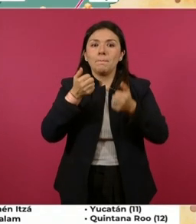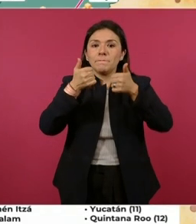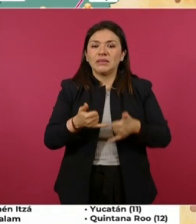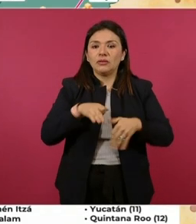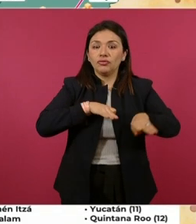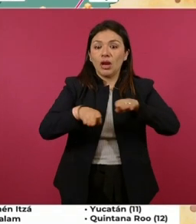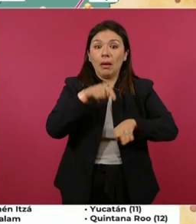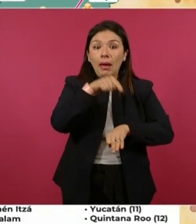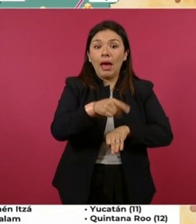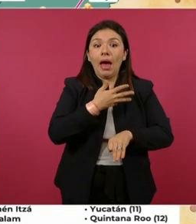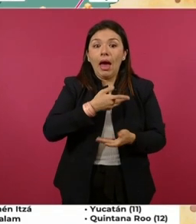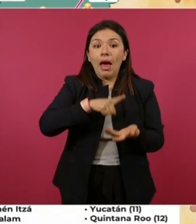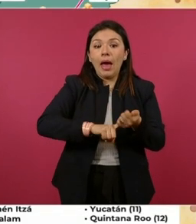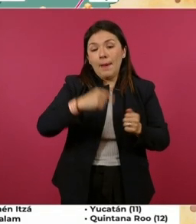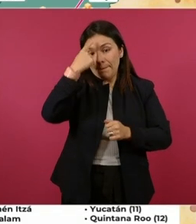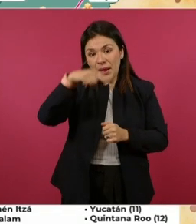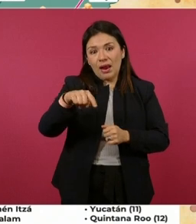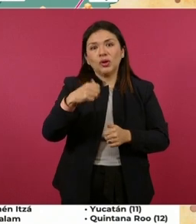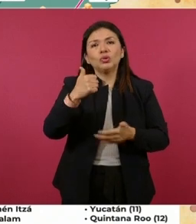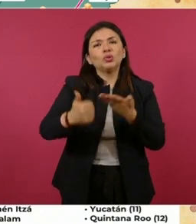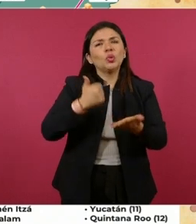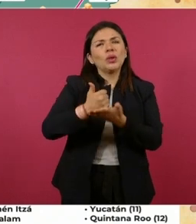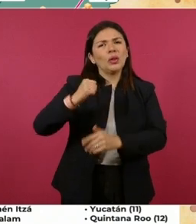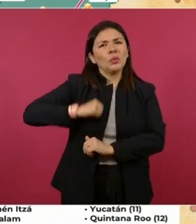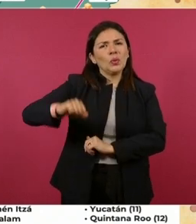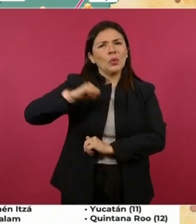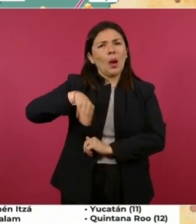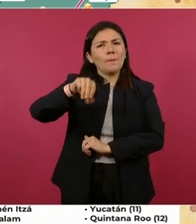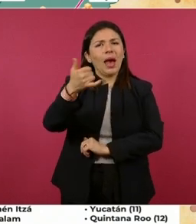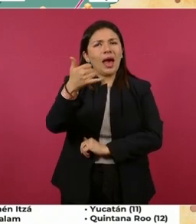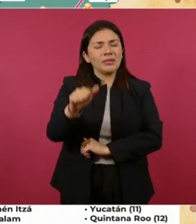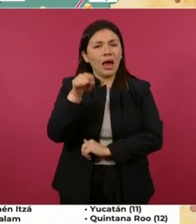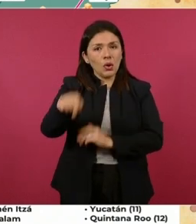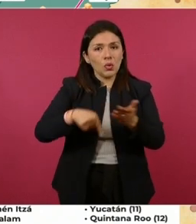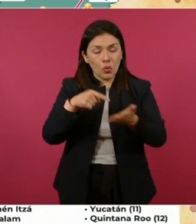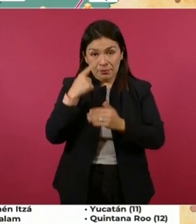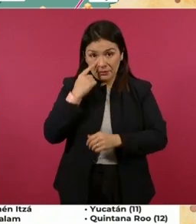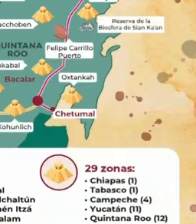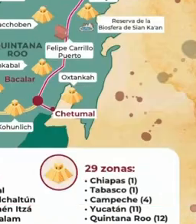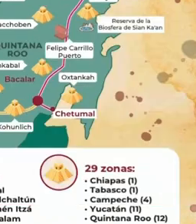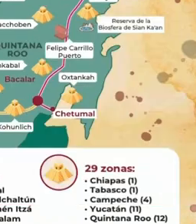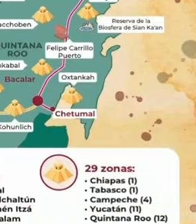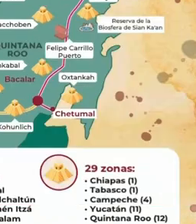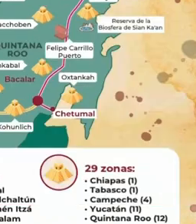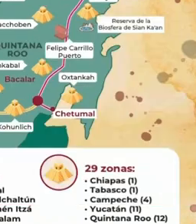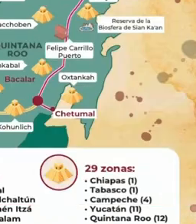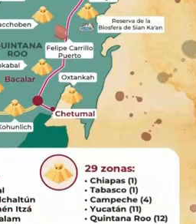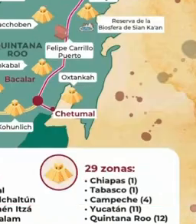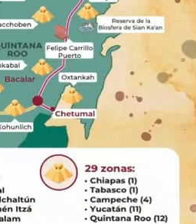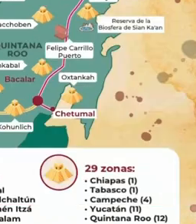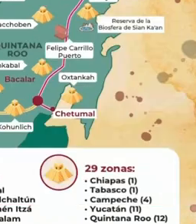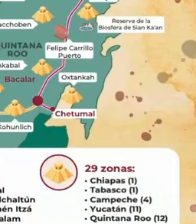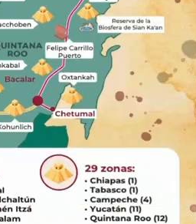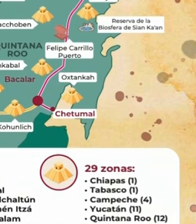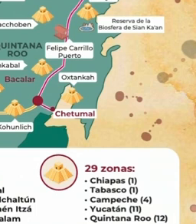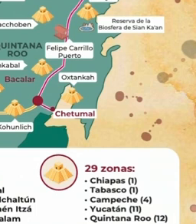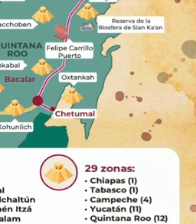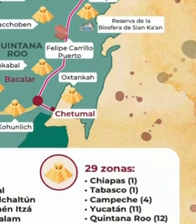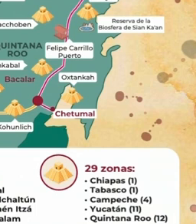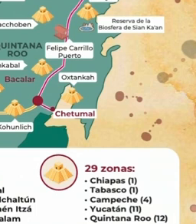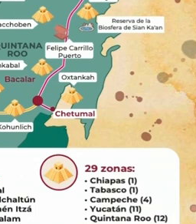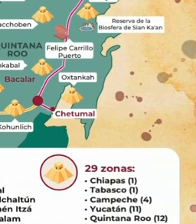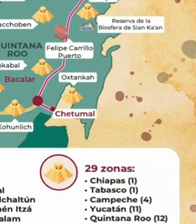que alcanzó la civilización maya en este territorio. Hay una gran cantidad de poblaciones